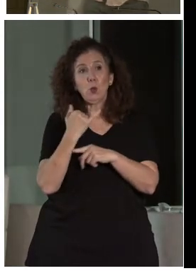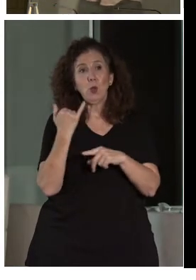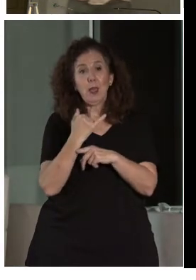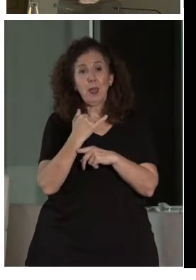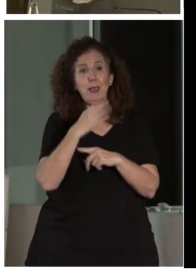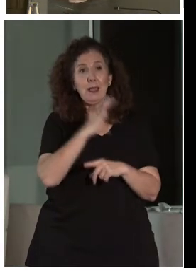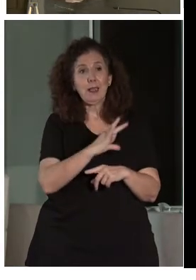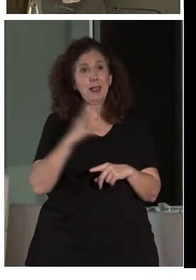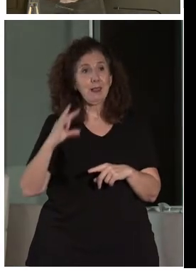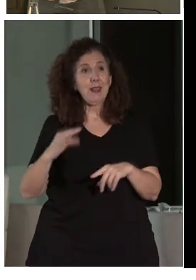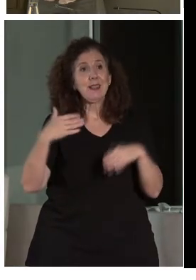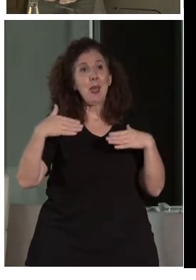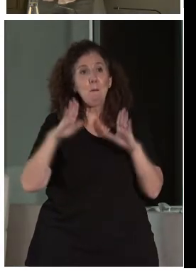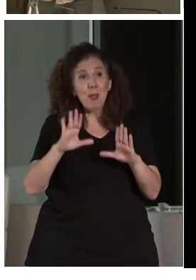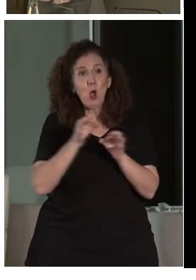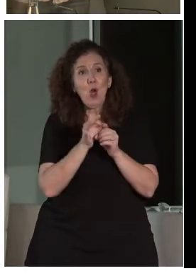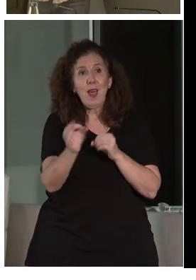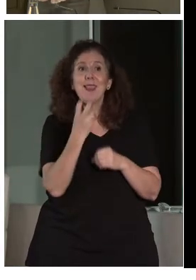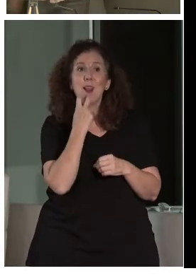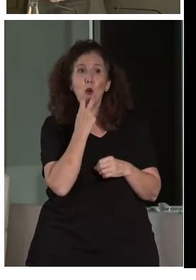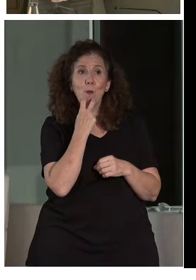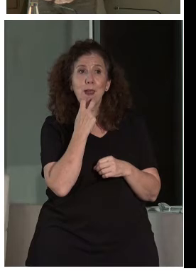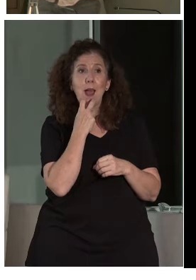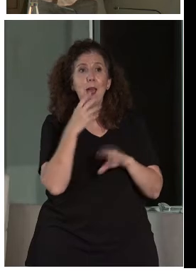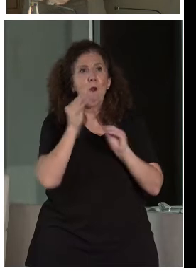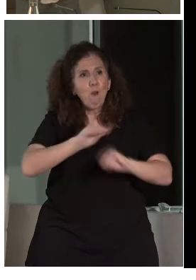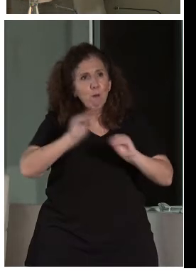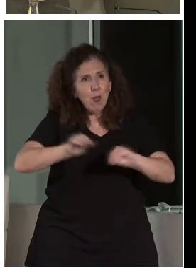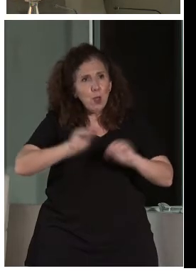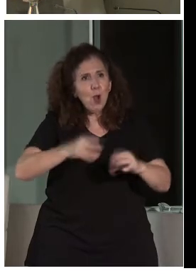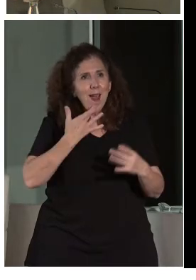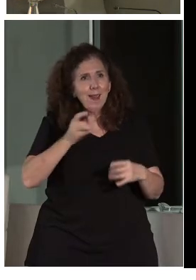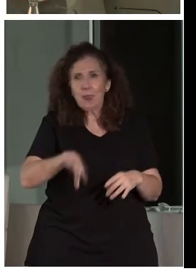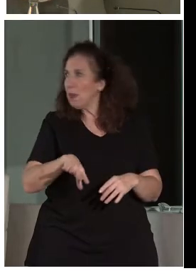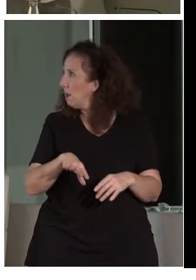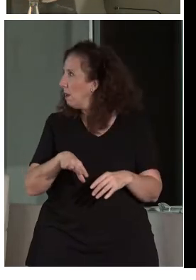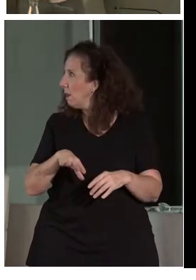Gomera, y hemos impartido un curso de formación de Yolet, ¿a quién? A los... Pst.